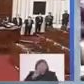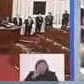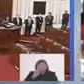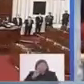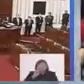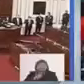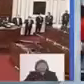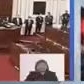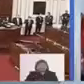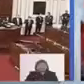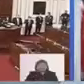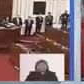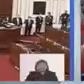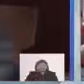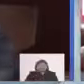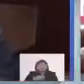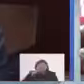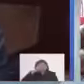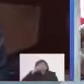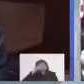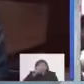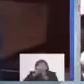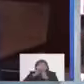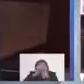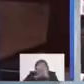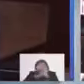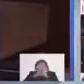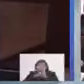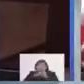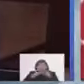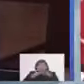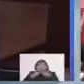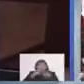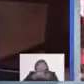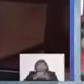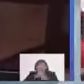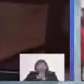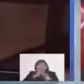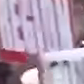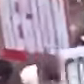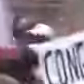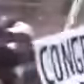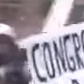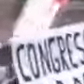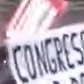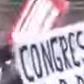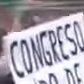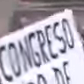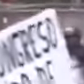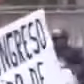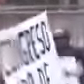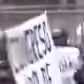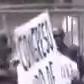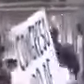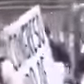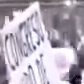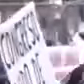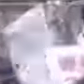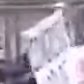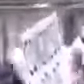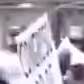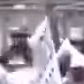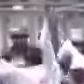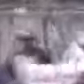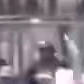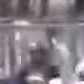la protesta, dentro del Congreso la sucesión de Pedro Castillo. Mirá el cartel, Congreso Nido